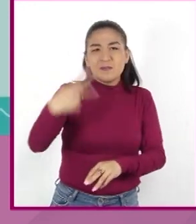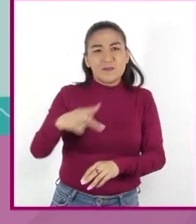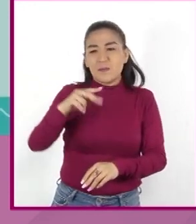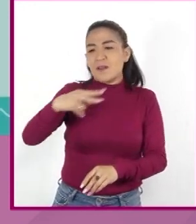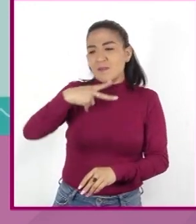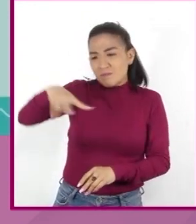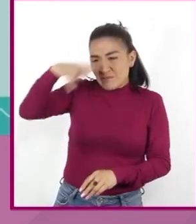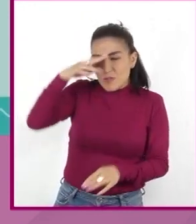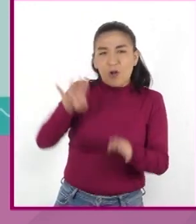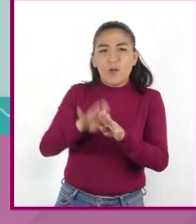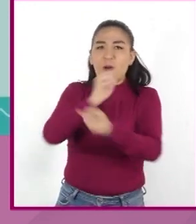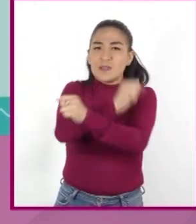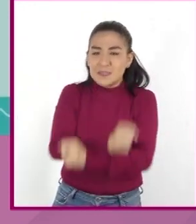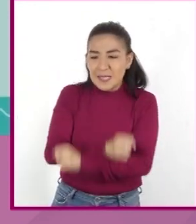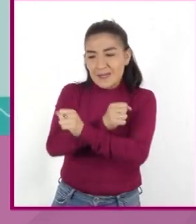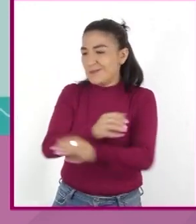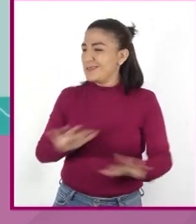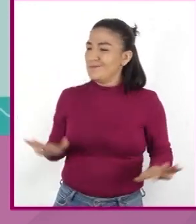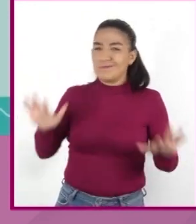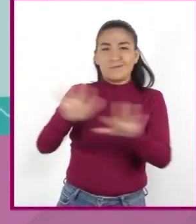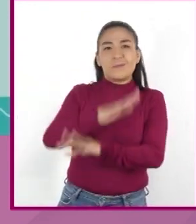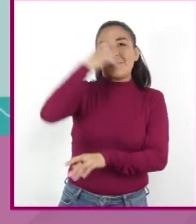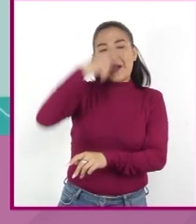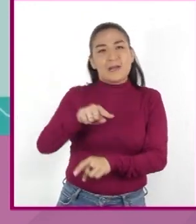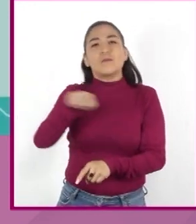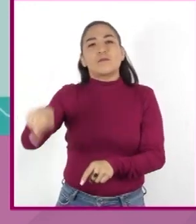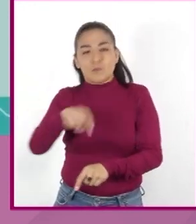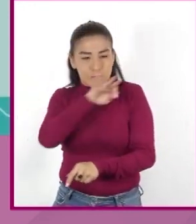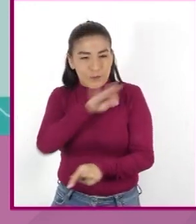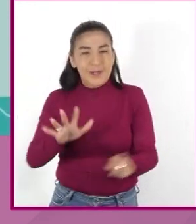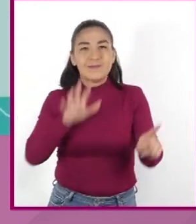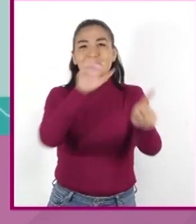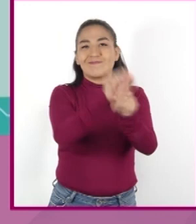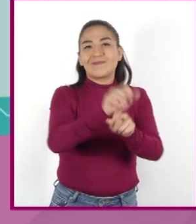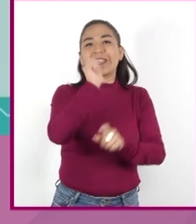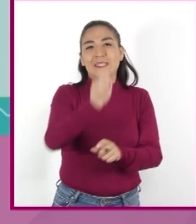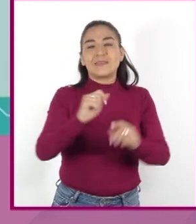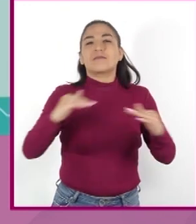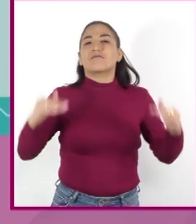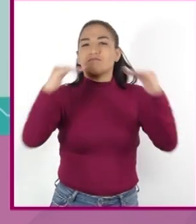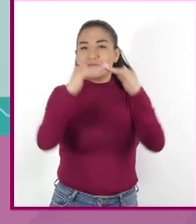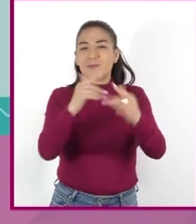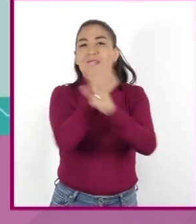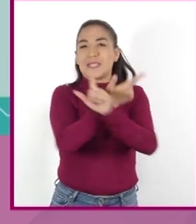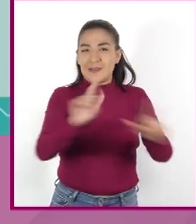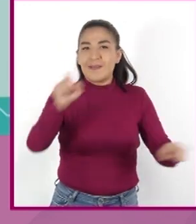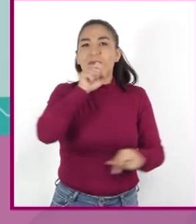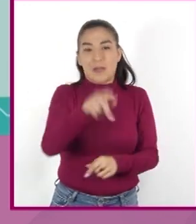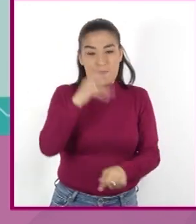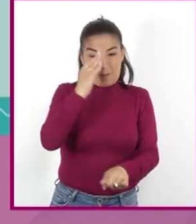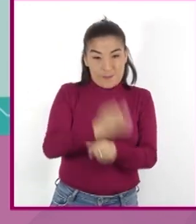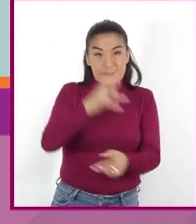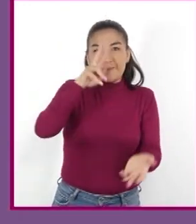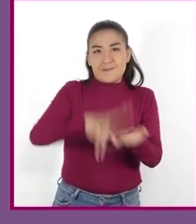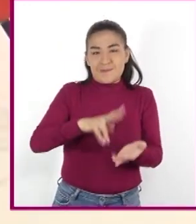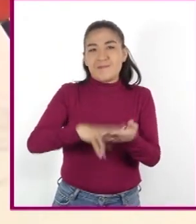la esclavitud para alcanzar la libertad y la igualdad. Valores que hoy forman parte de nuestra